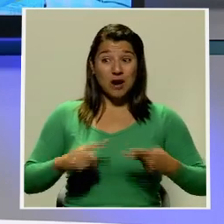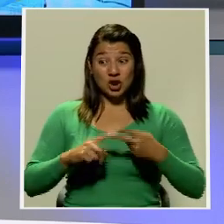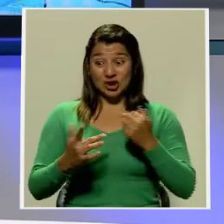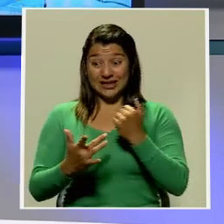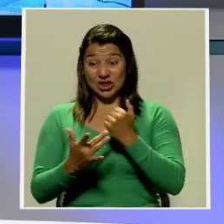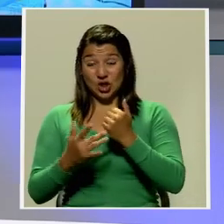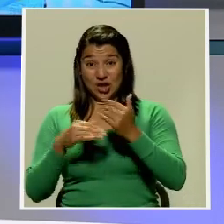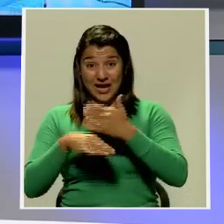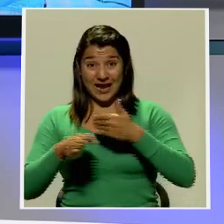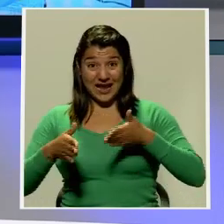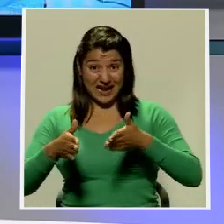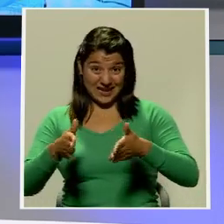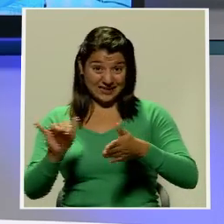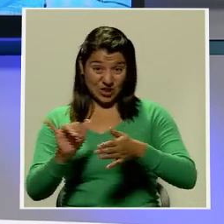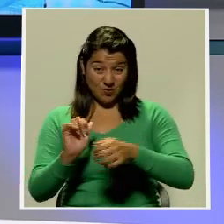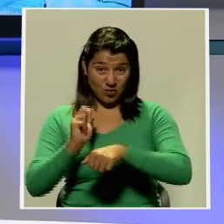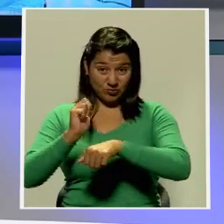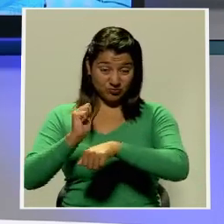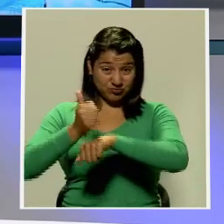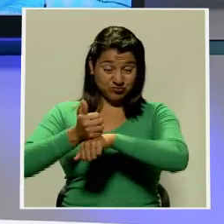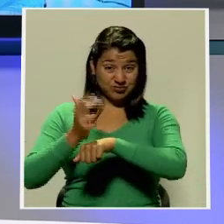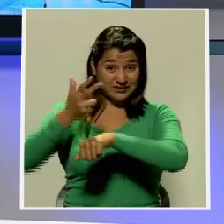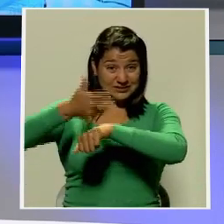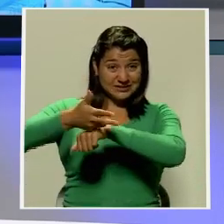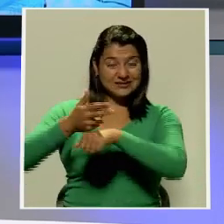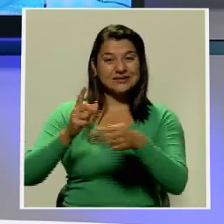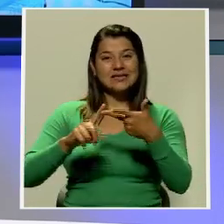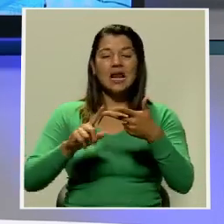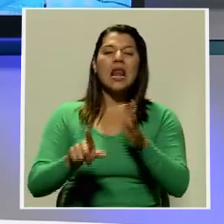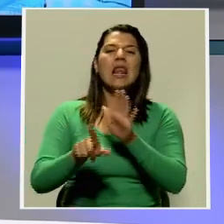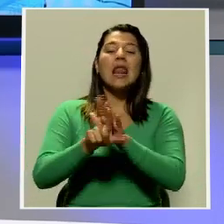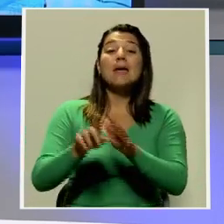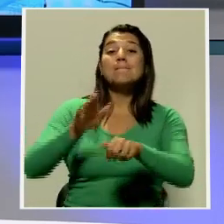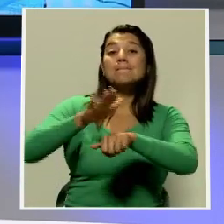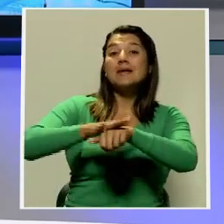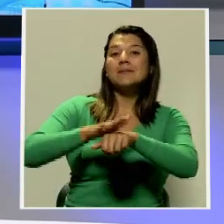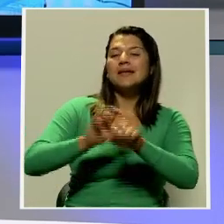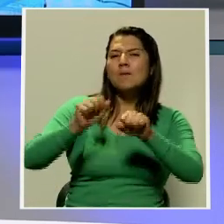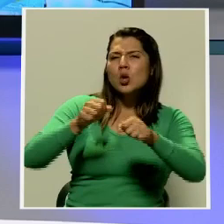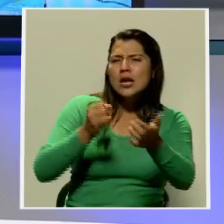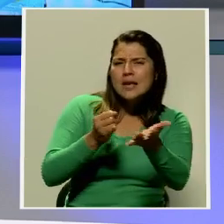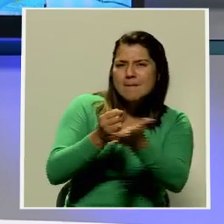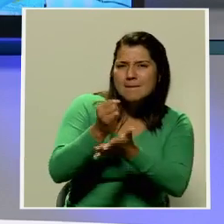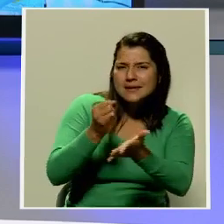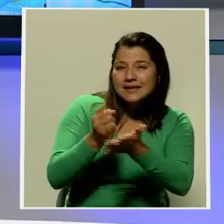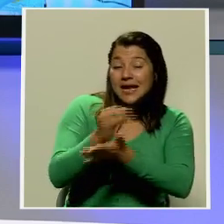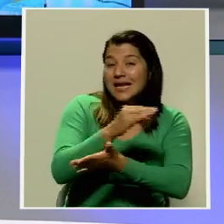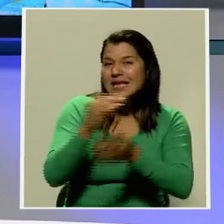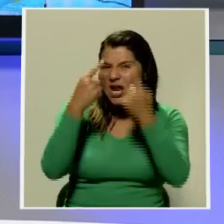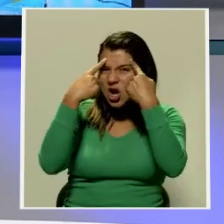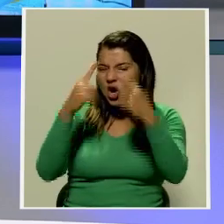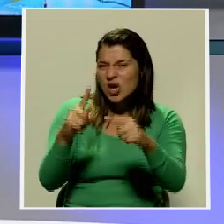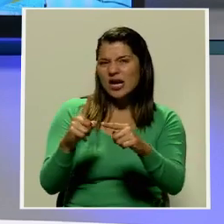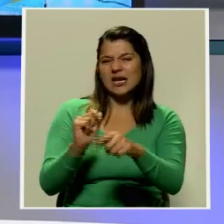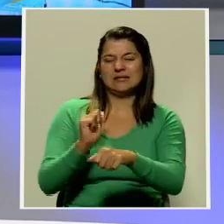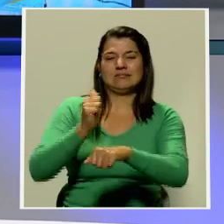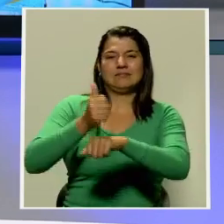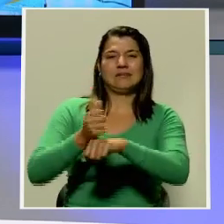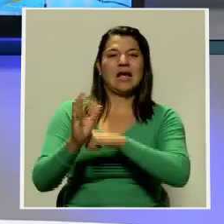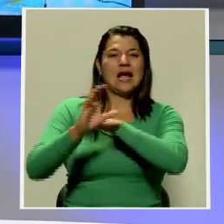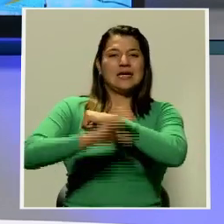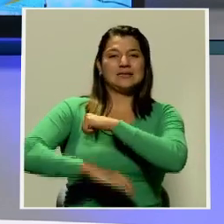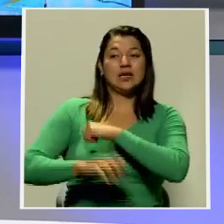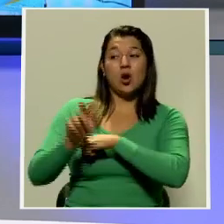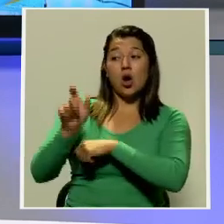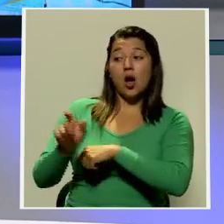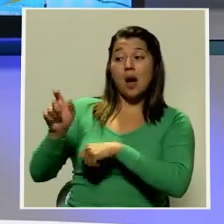cámaras y un instrumento legal que permite investigar y llegar a condenas concretas a quien